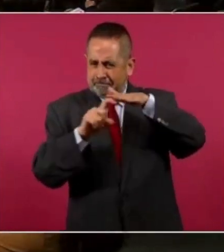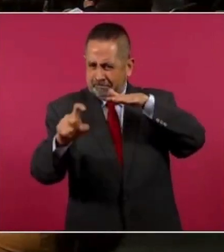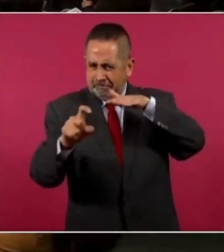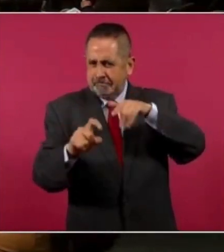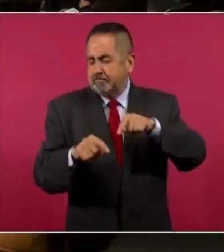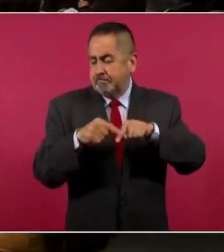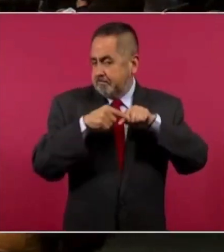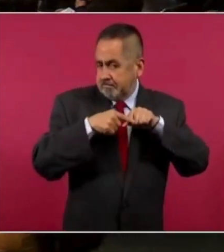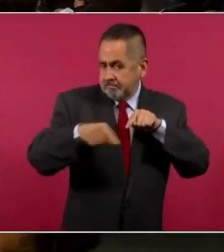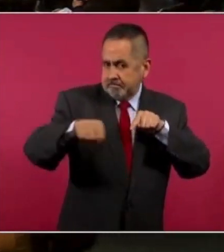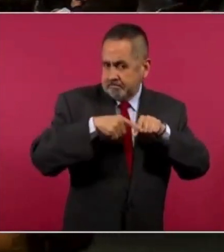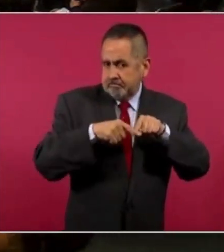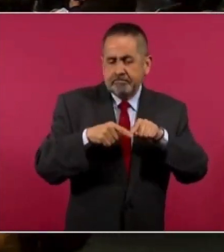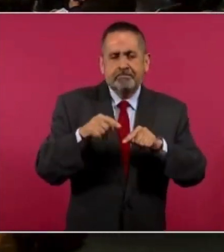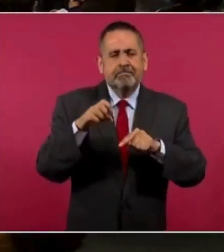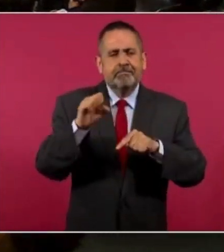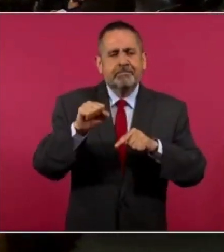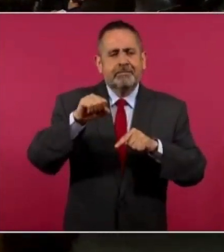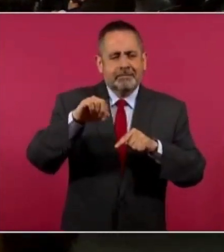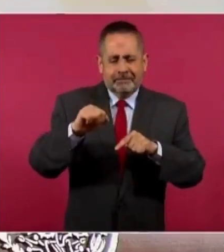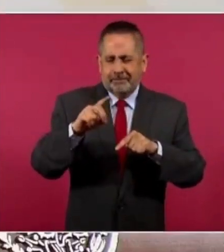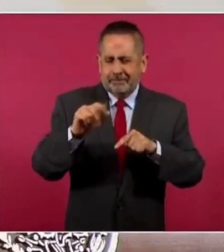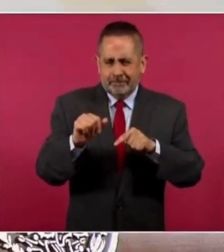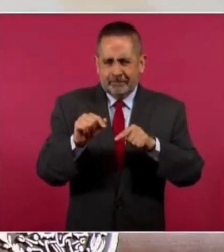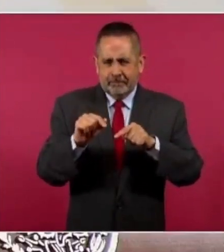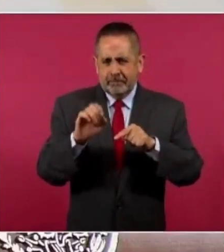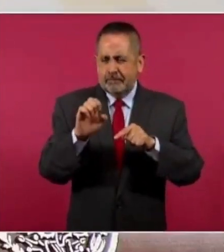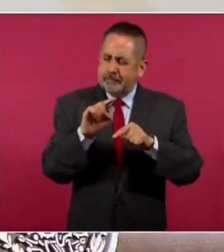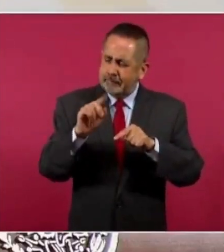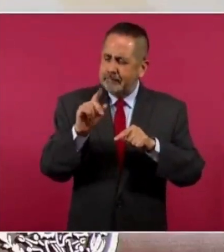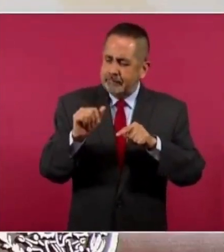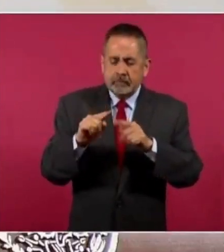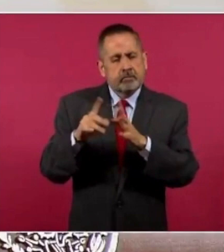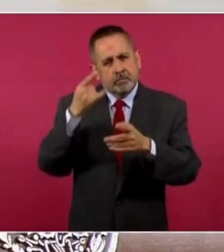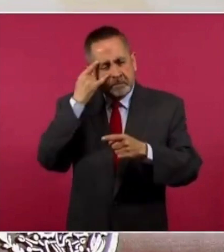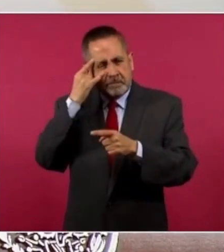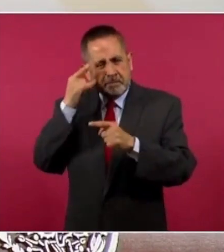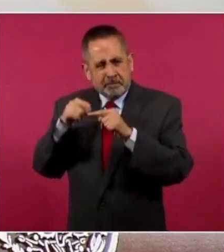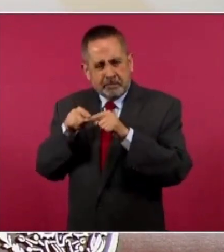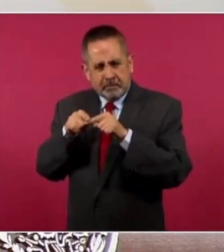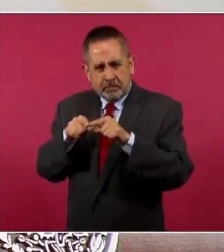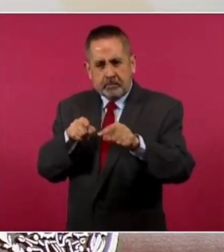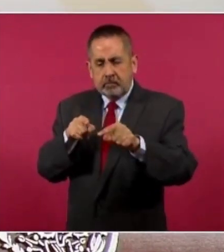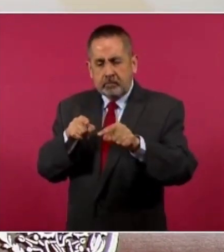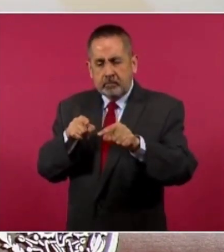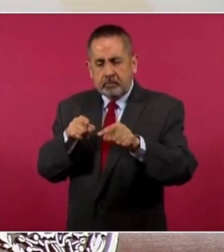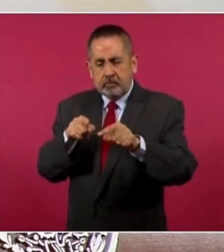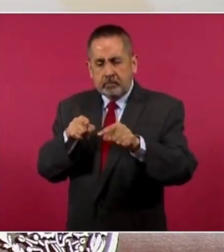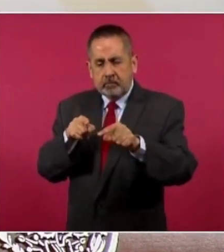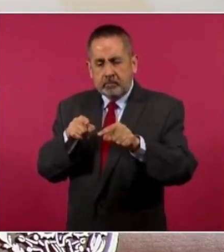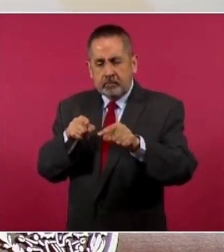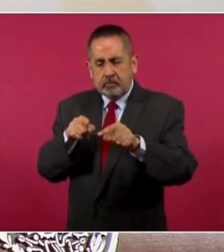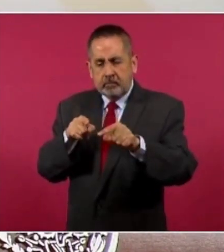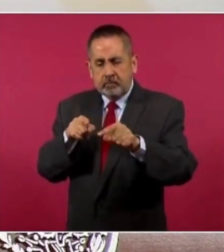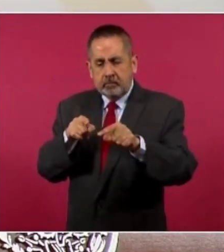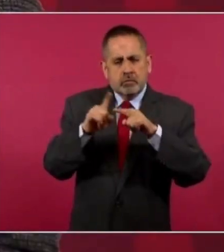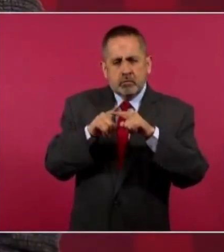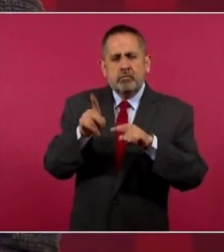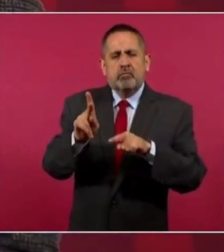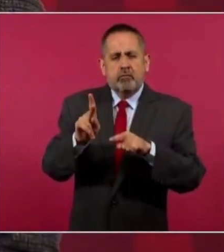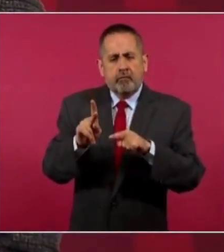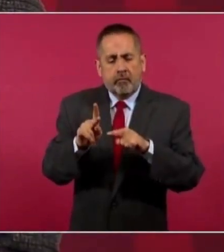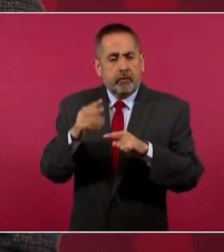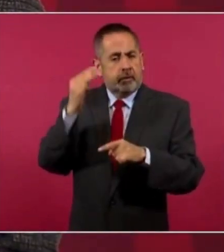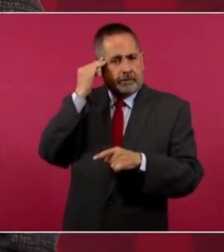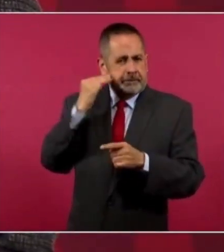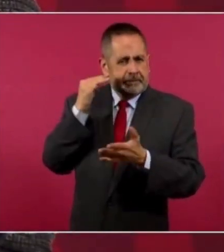desde Esna, que bueno, desde Campeche, que no está electrificado, no va a estar electrificado, pero sí, de